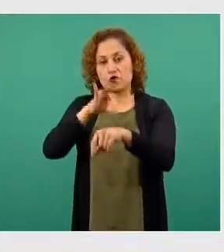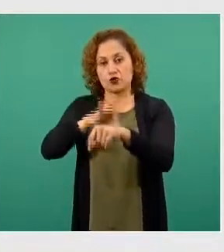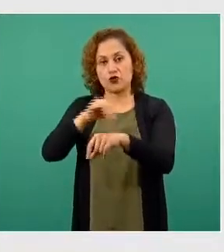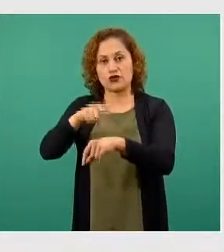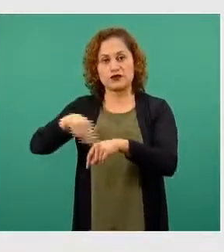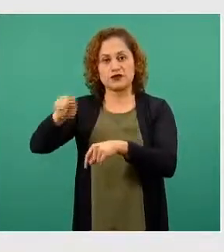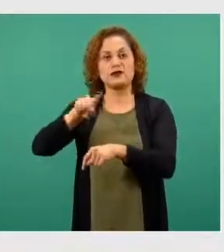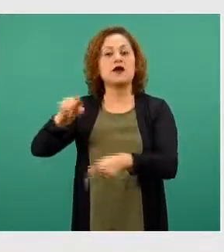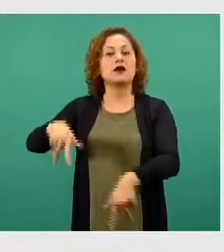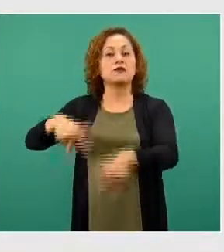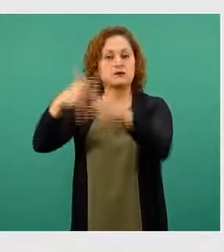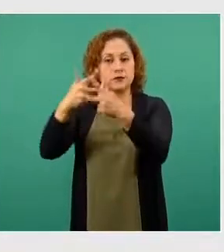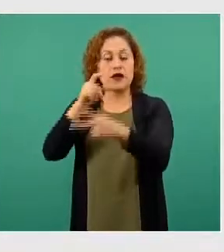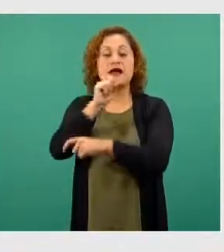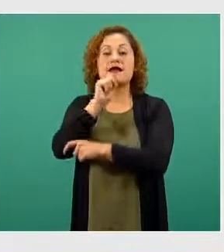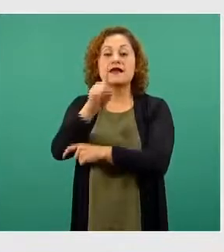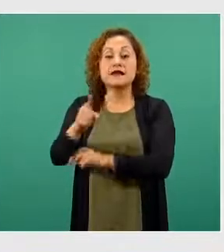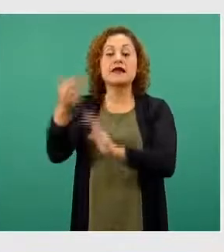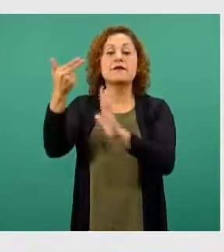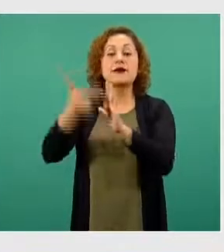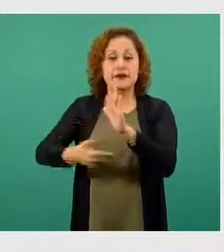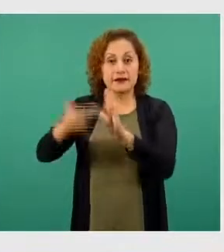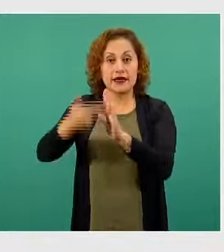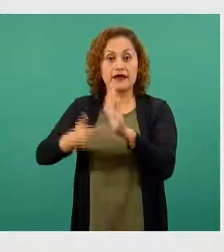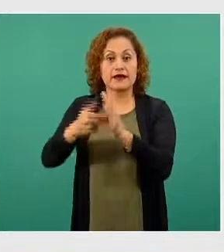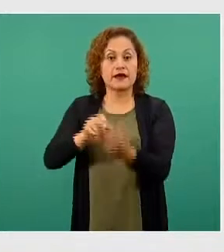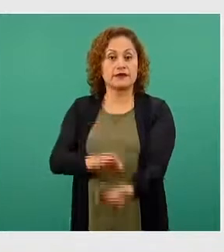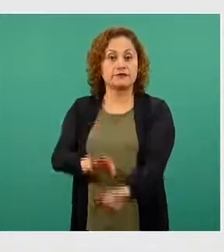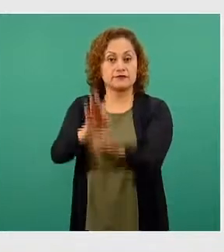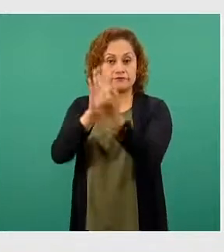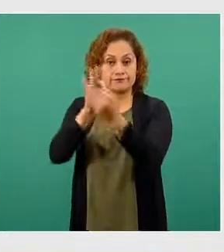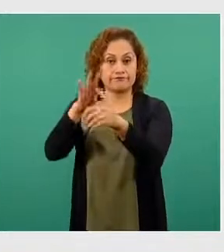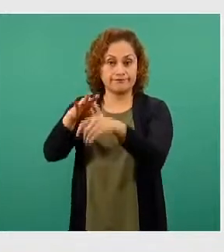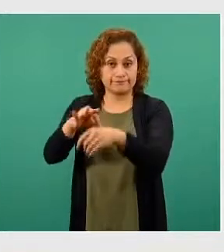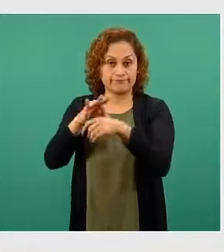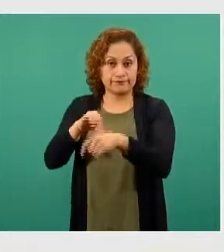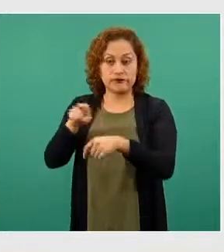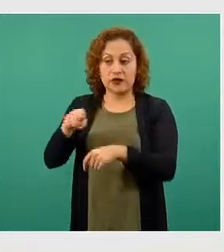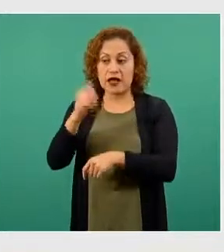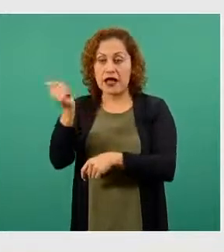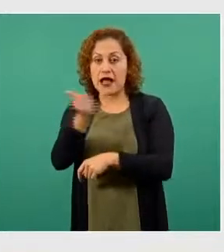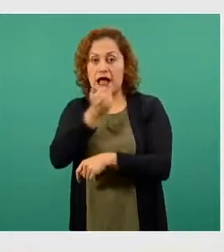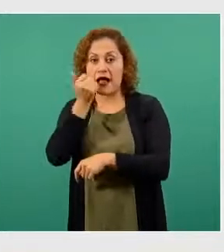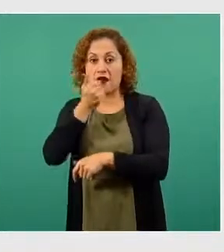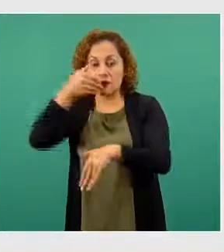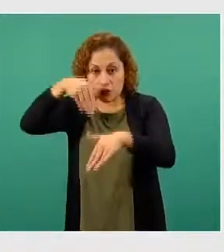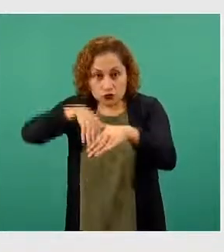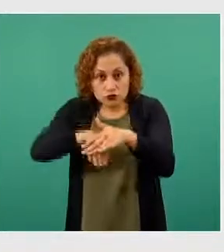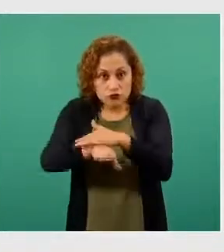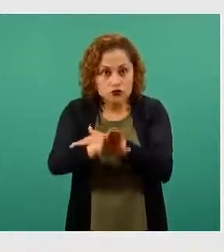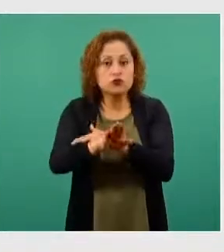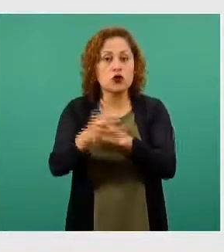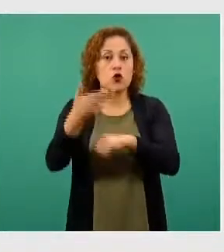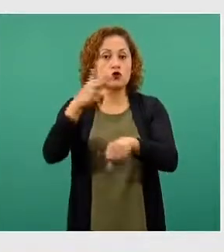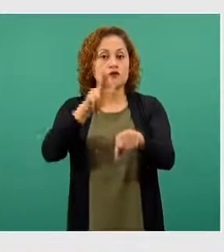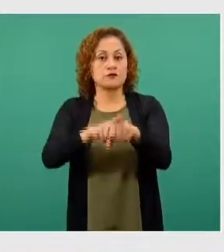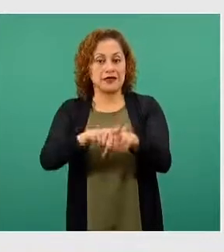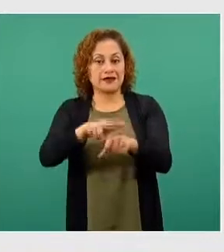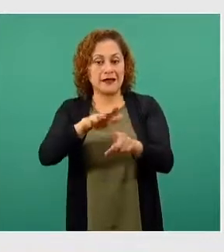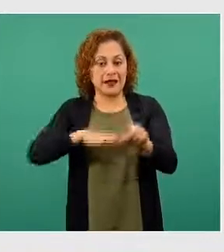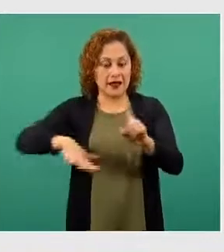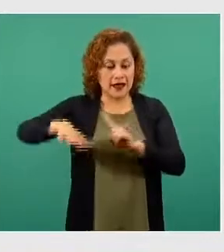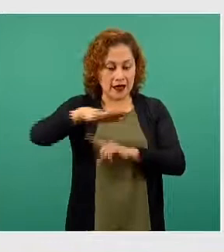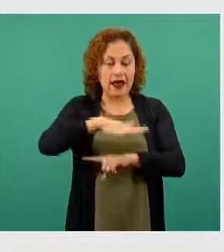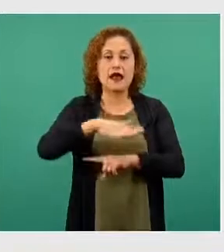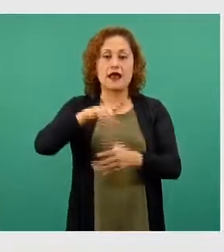presenciales en donde nuestros alumnos pasaban a la unidad de terapia intensiva y todas nuestras áreas convertidas en